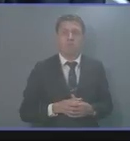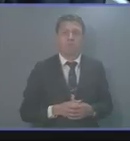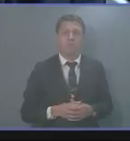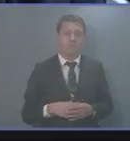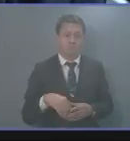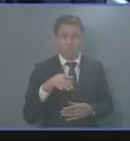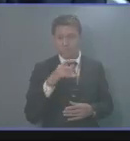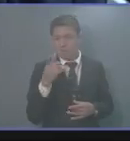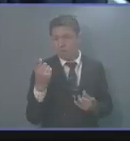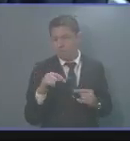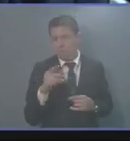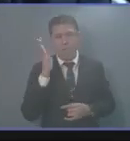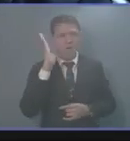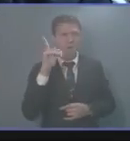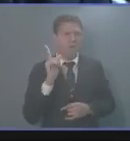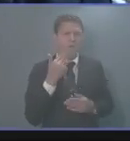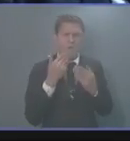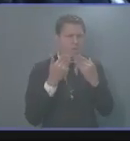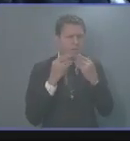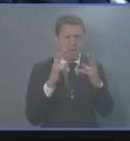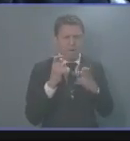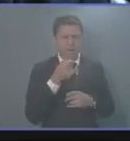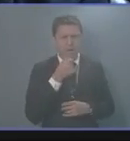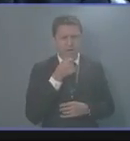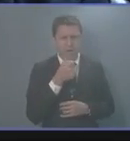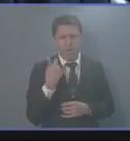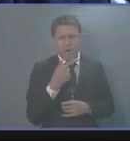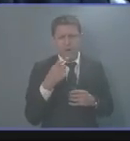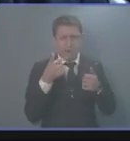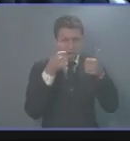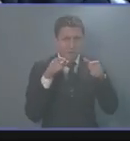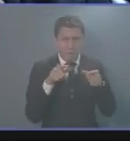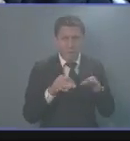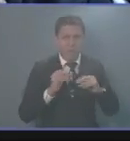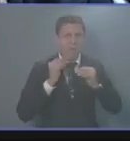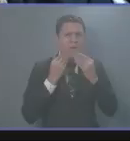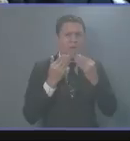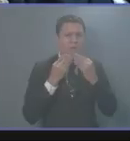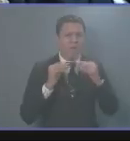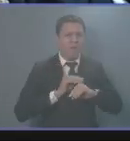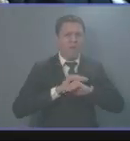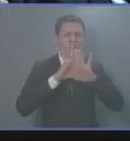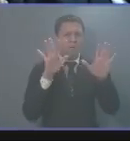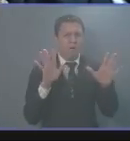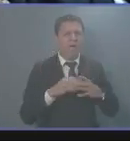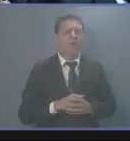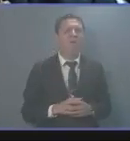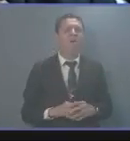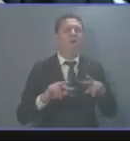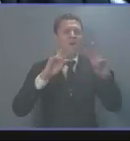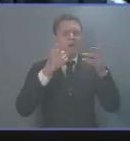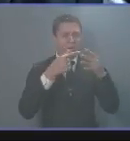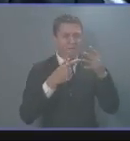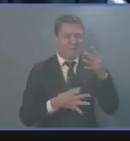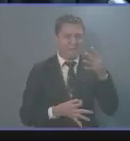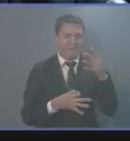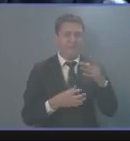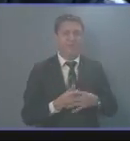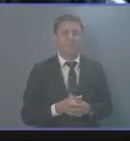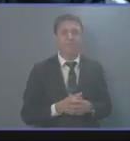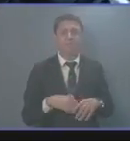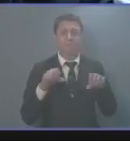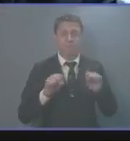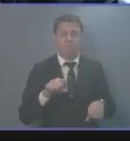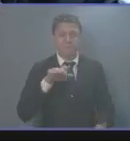labores. En esa memoria de labores queda claro que el marco referencial que se